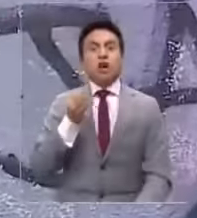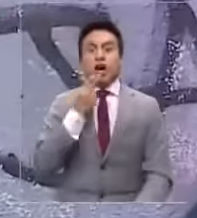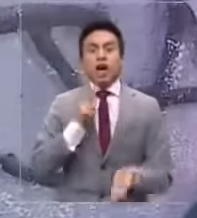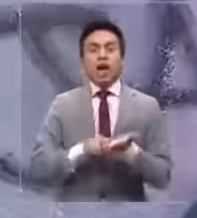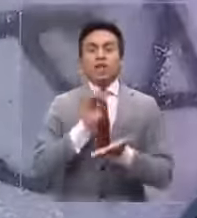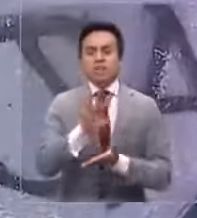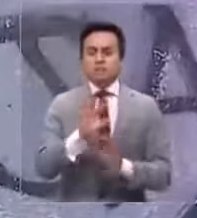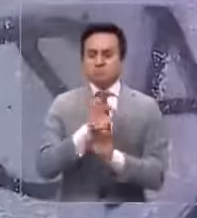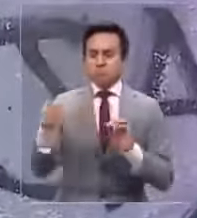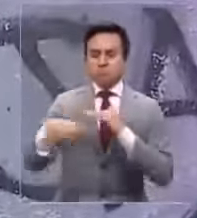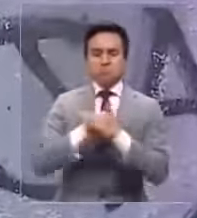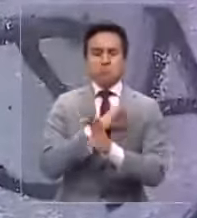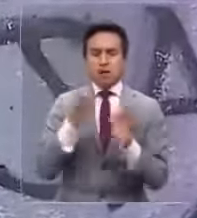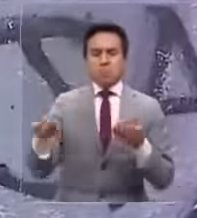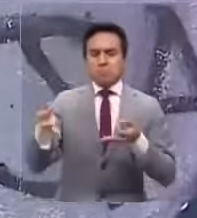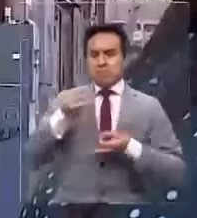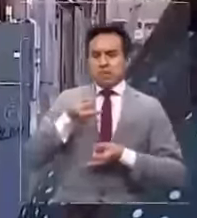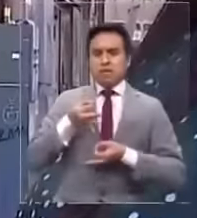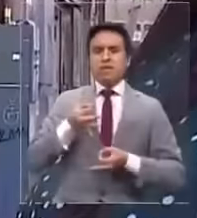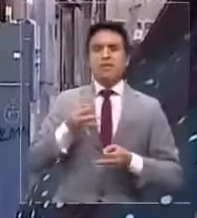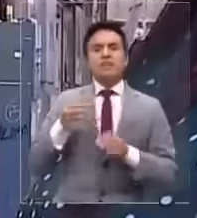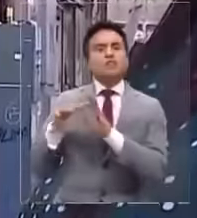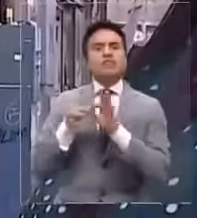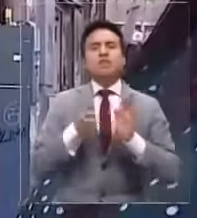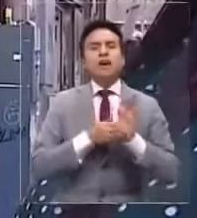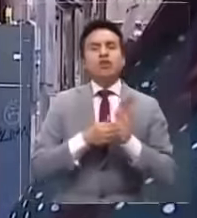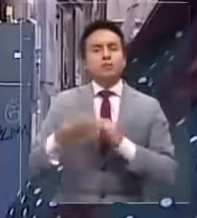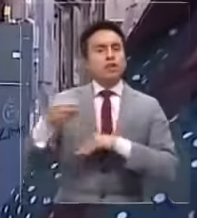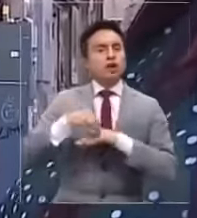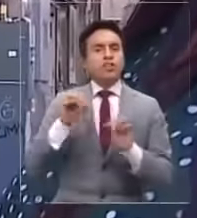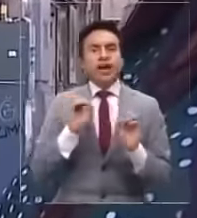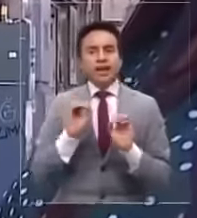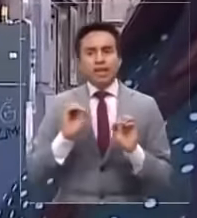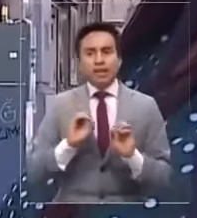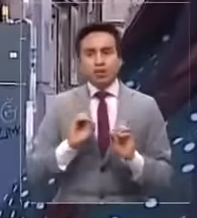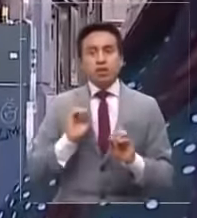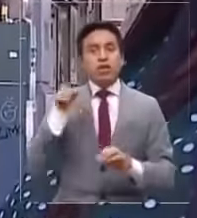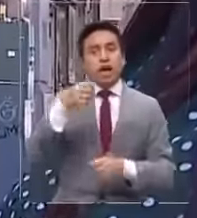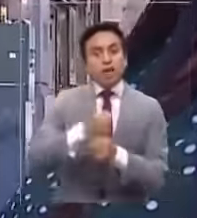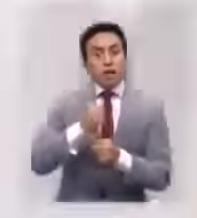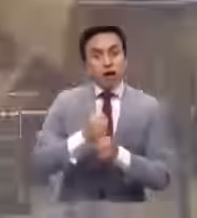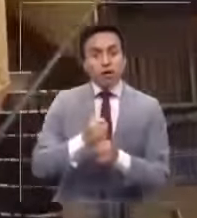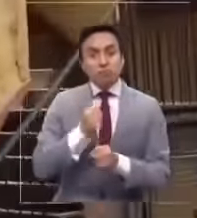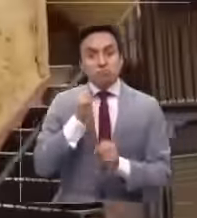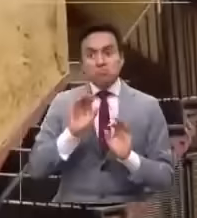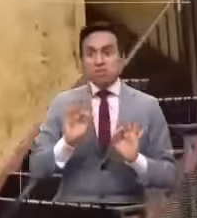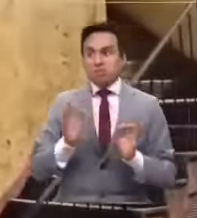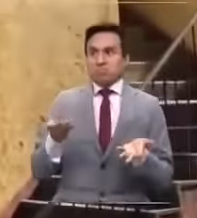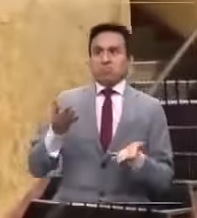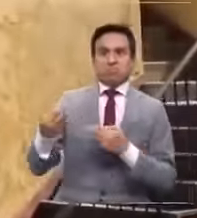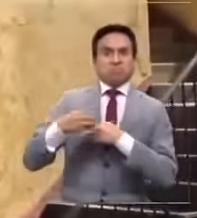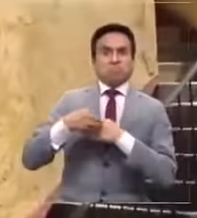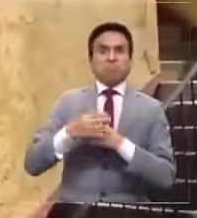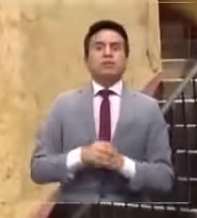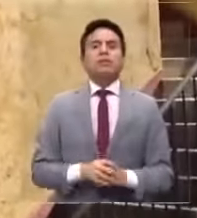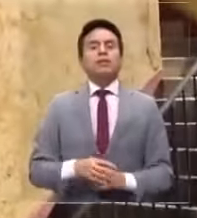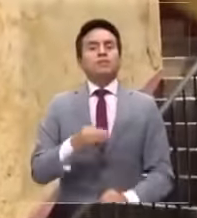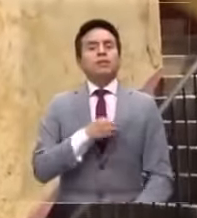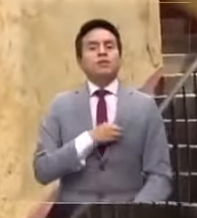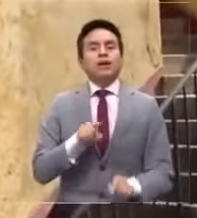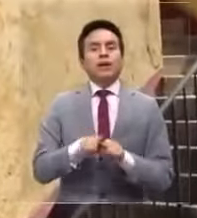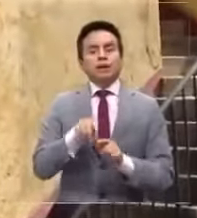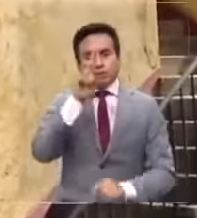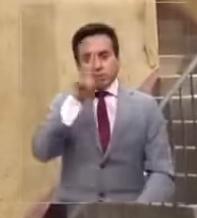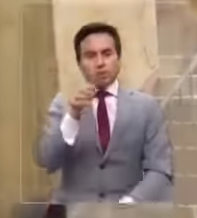una carta que no llegó. Un despido injustificado. No me avisaron nada. Yo llegué hoy día a trabajar como todos los días. Lamentables hechos que por mínimo